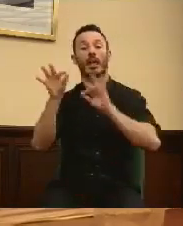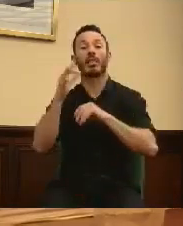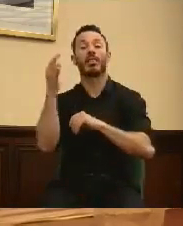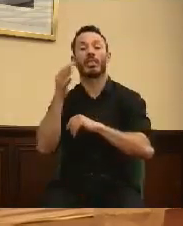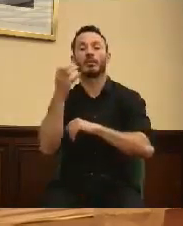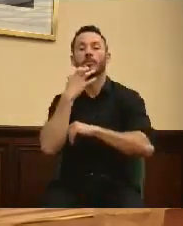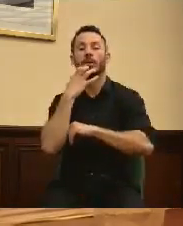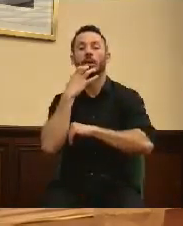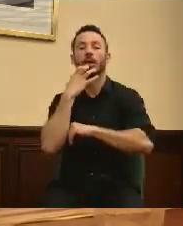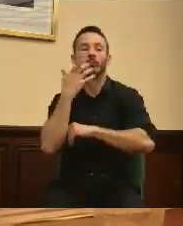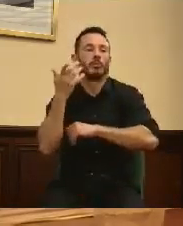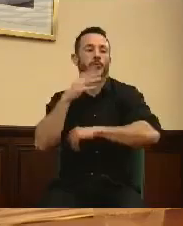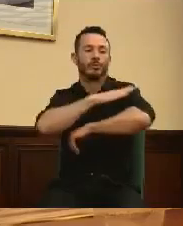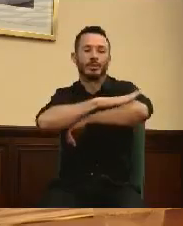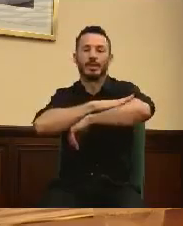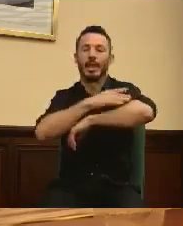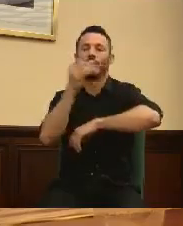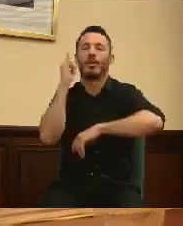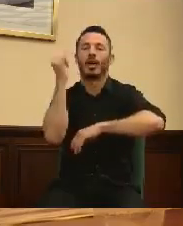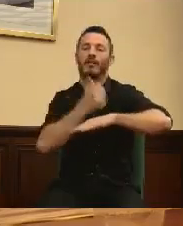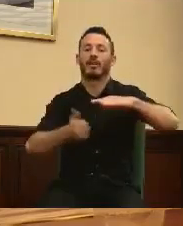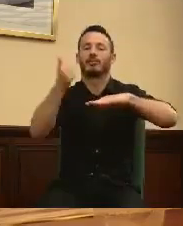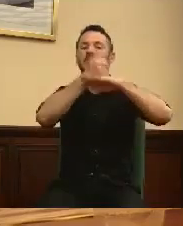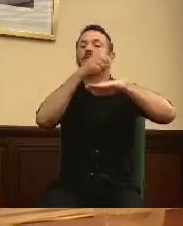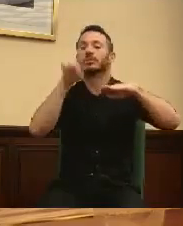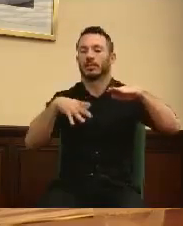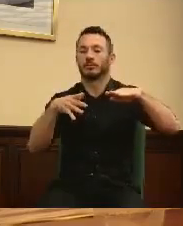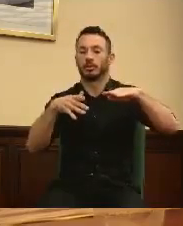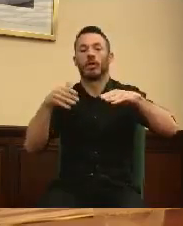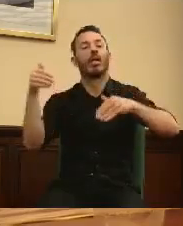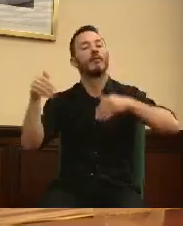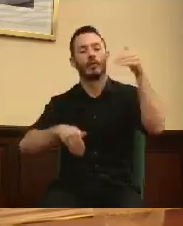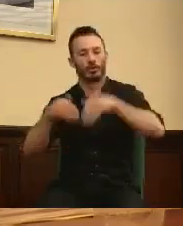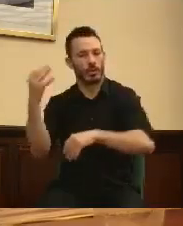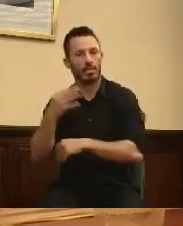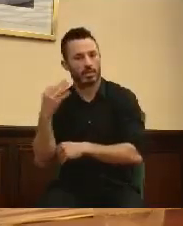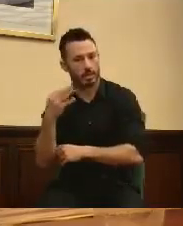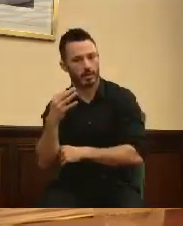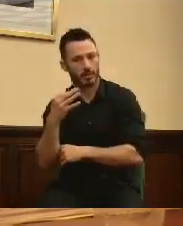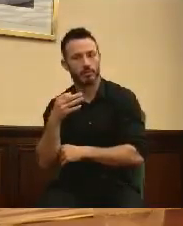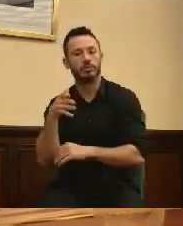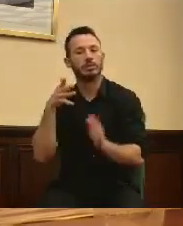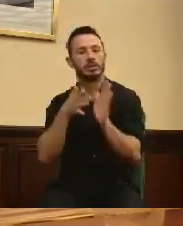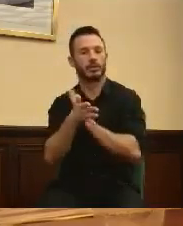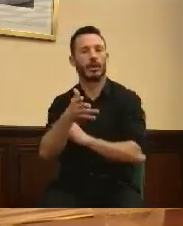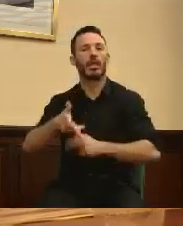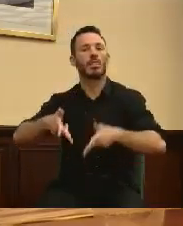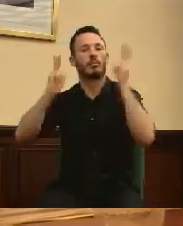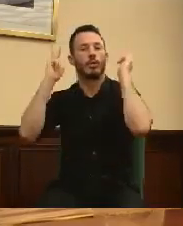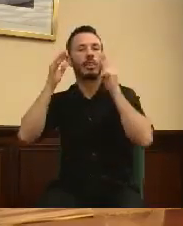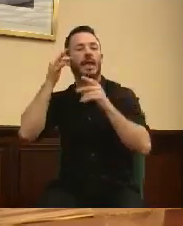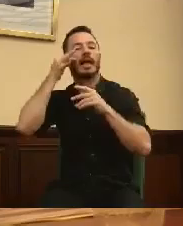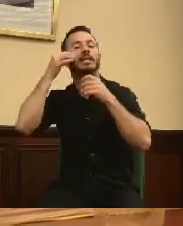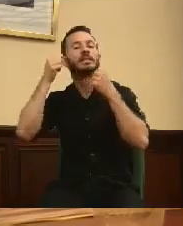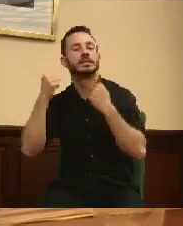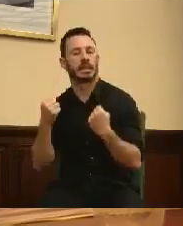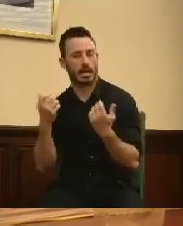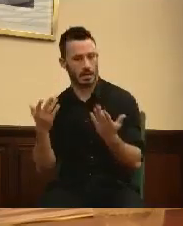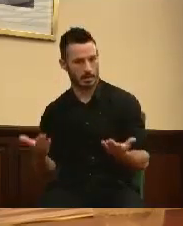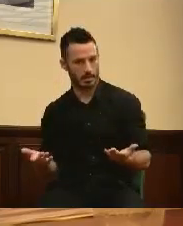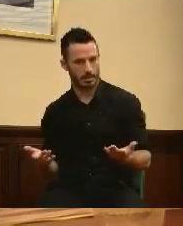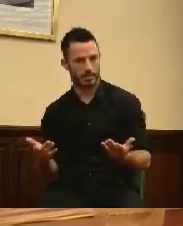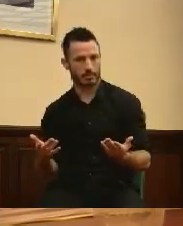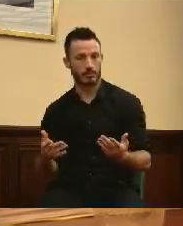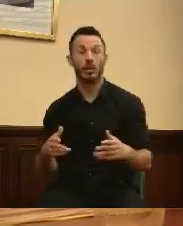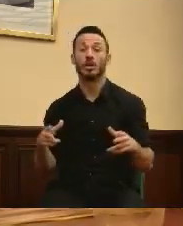jefe de Estado en las urnas. Sería un síntoma de que somos una democracia sana. La sociedad